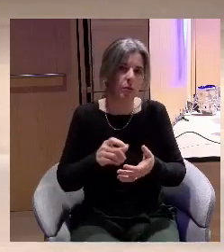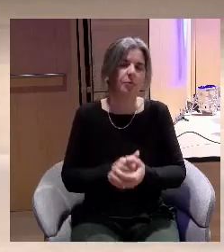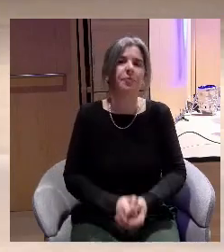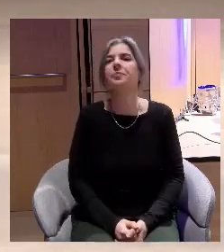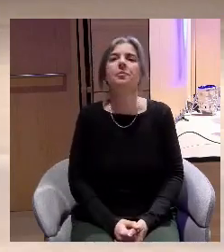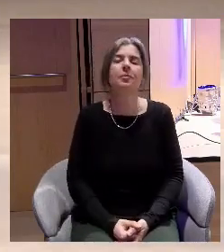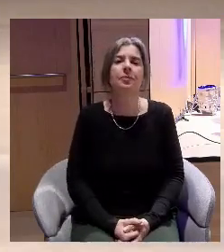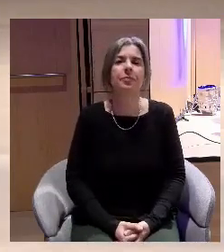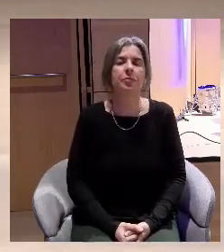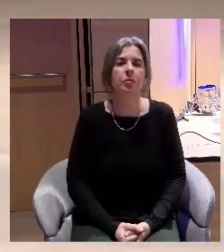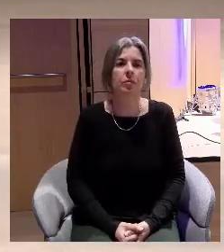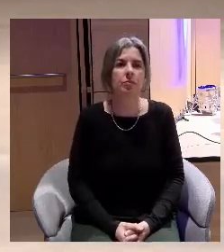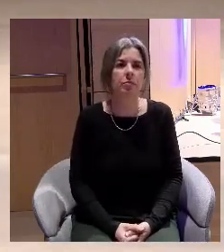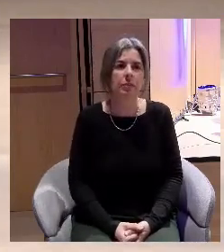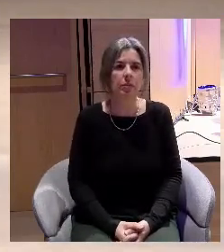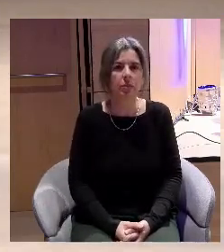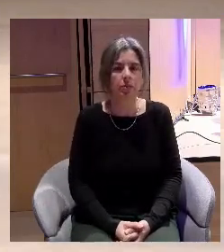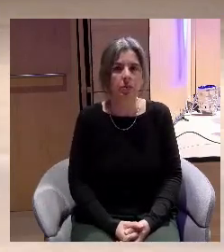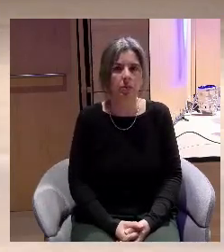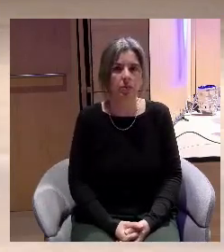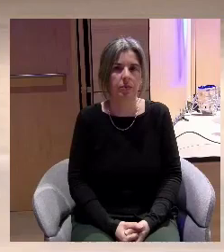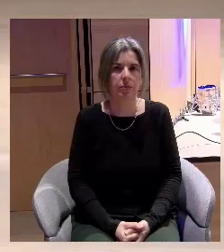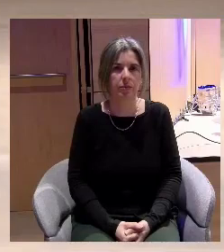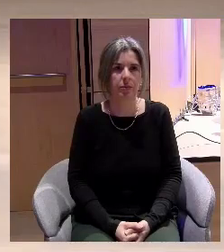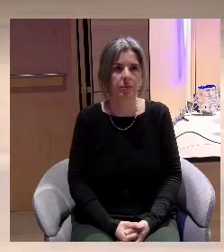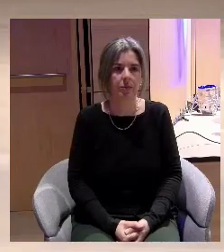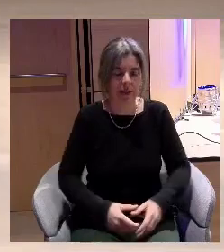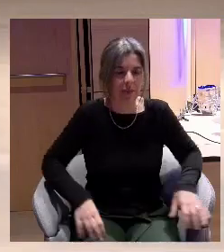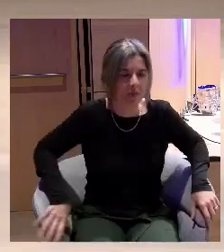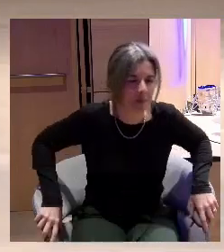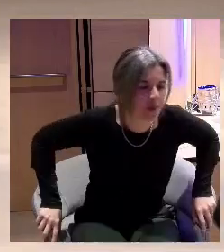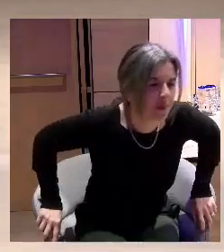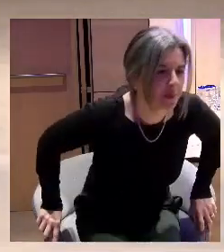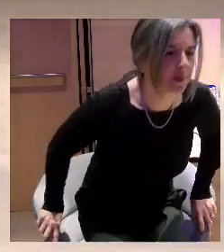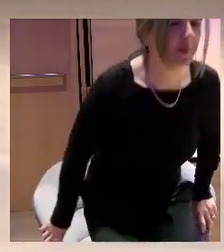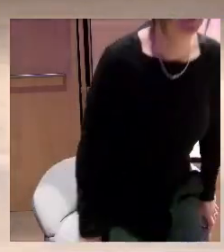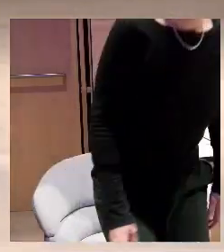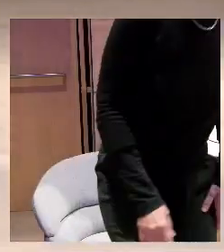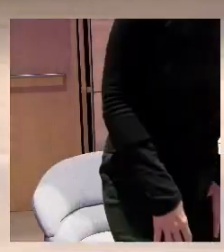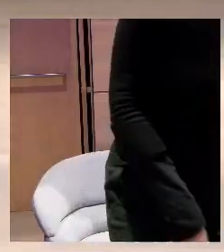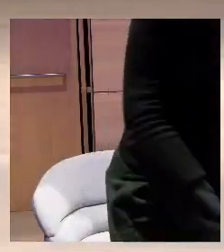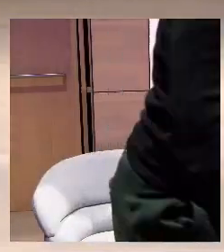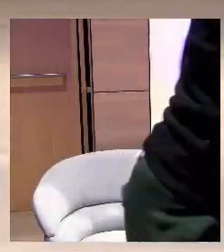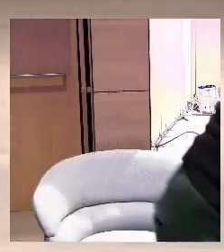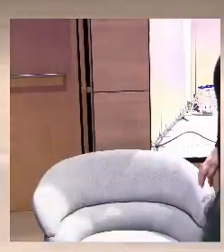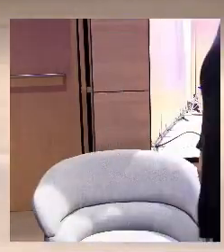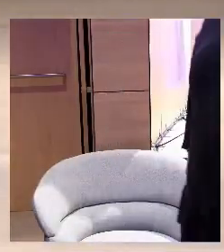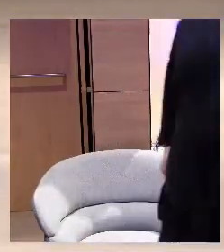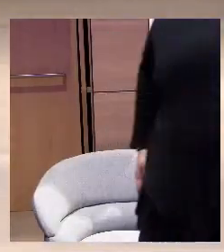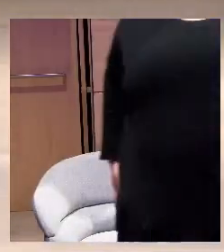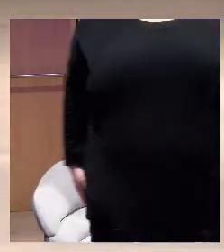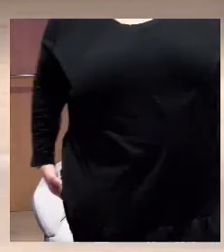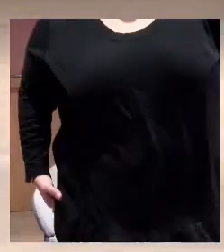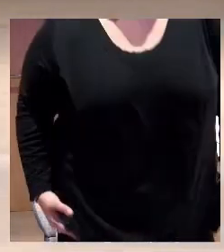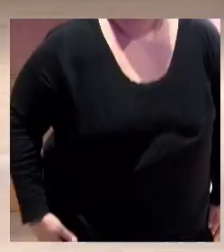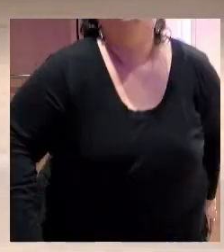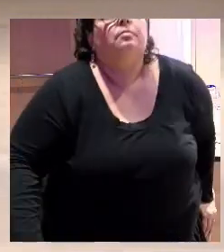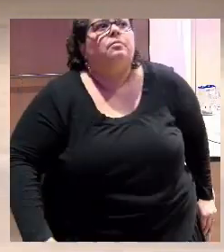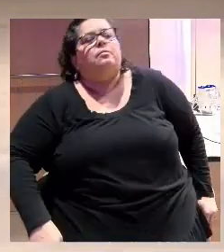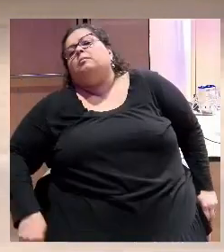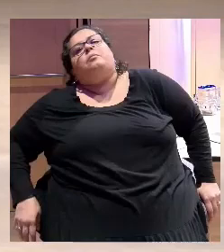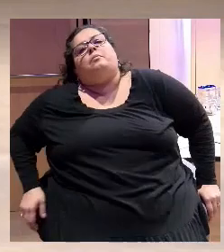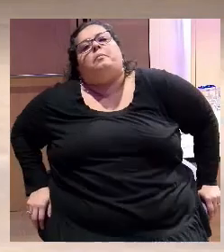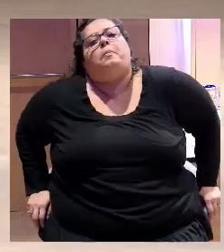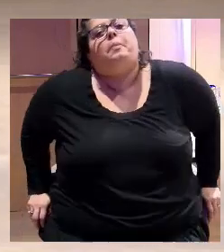Muchas gracias, Catalina, por tu exposición. Bien interesante. Y hay una reflexión que me viene en esto de, cuando dijiste San Basilio del Palenque, nosotros tenemos